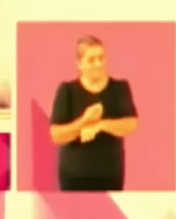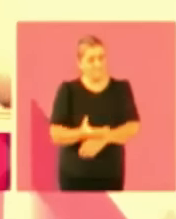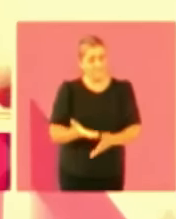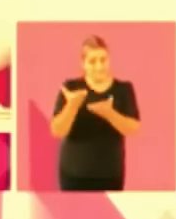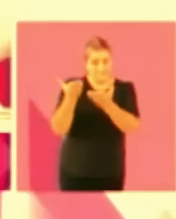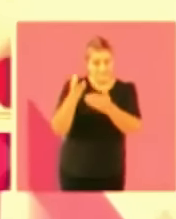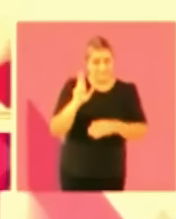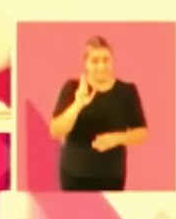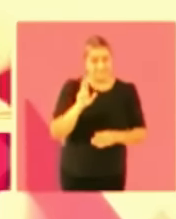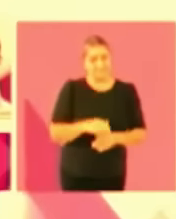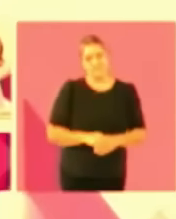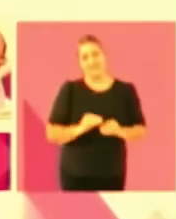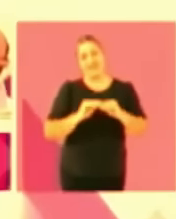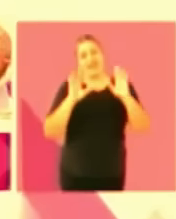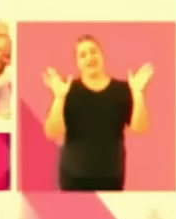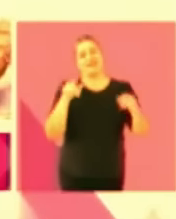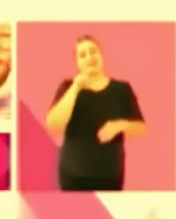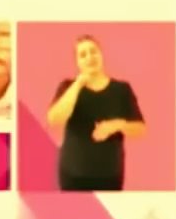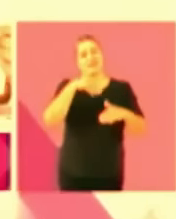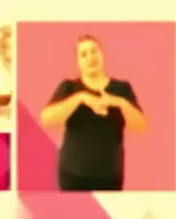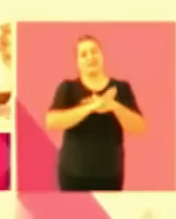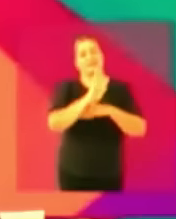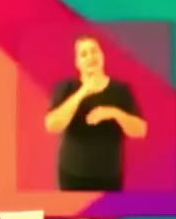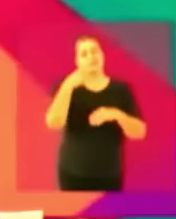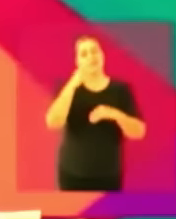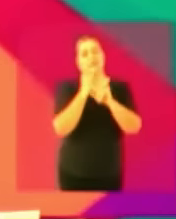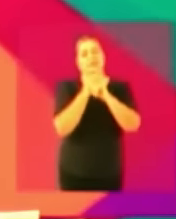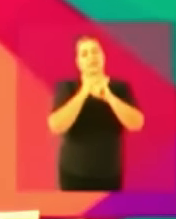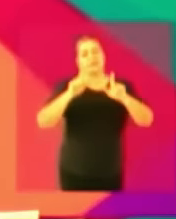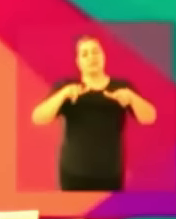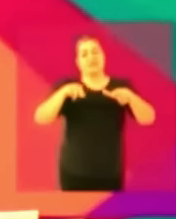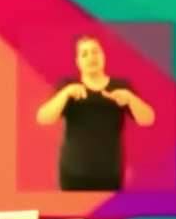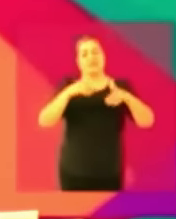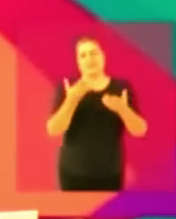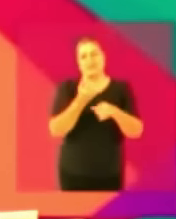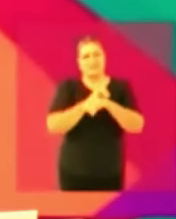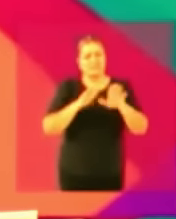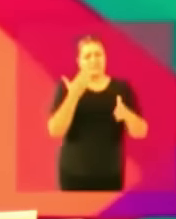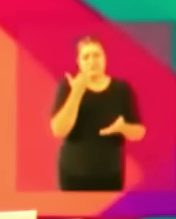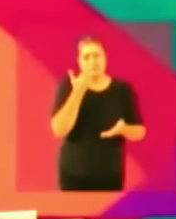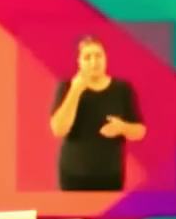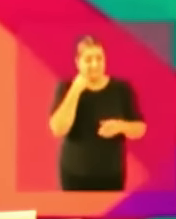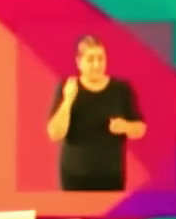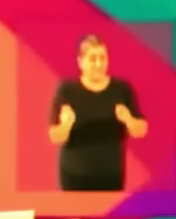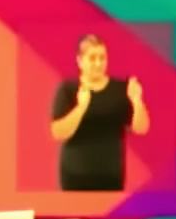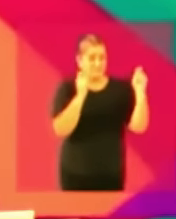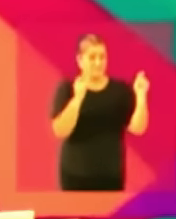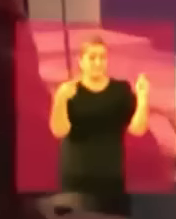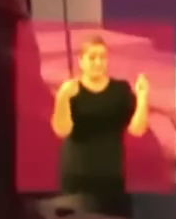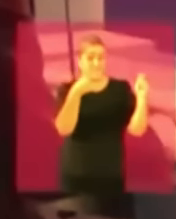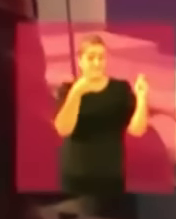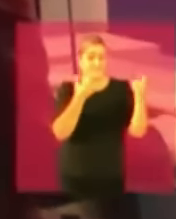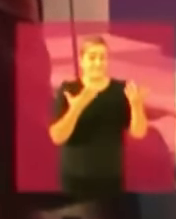los presidentes de partidos van a decir que ganó su candidato. Creo que ya Mario Delgado por ahí está haciendo unas declaraciones que ellos ganaron.